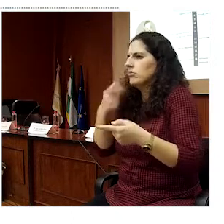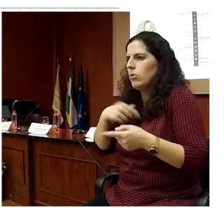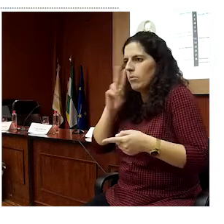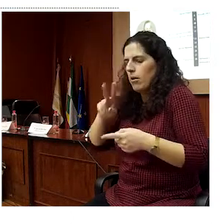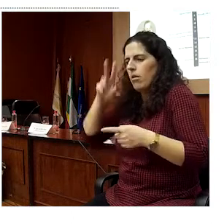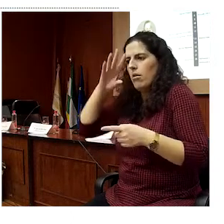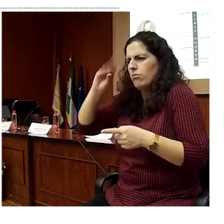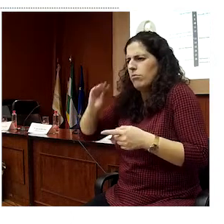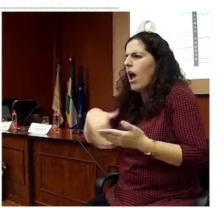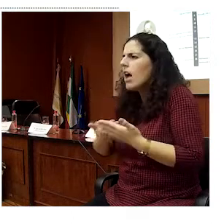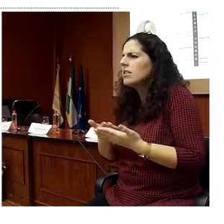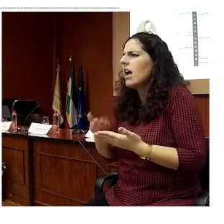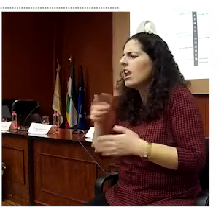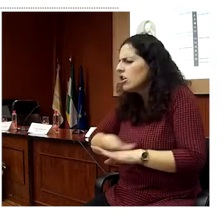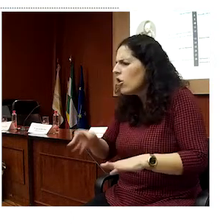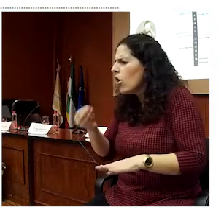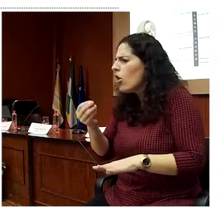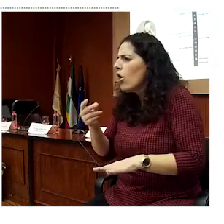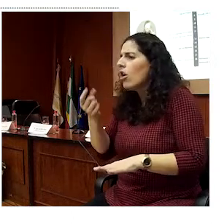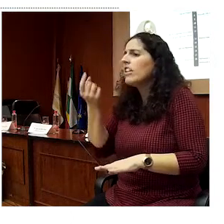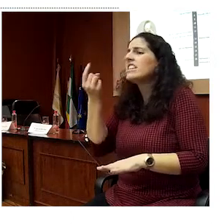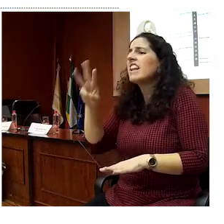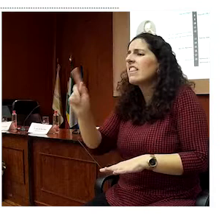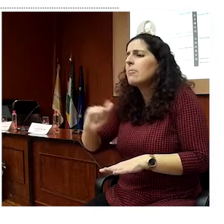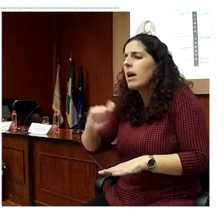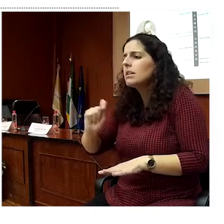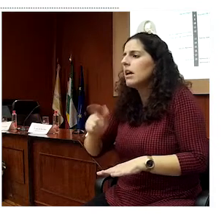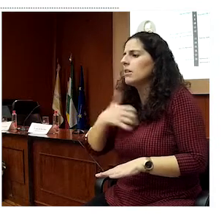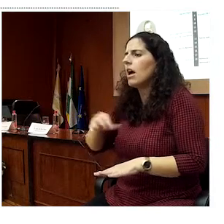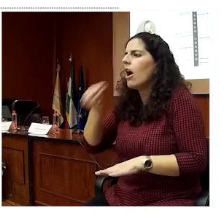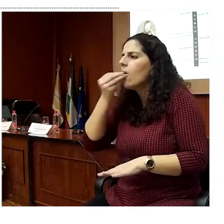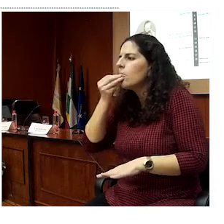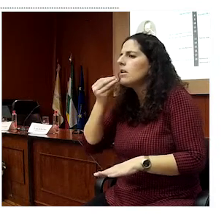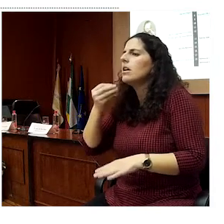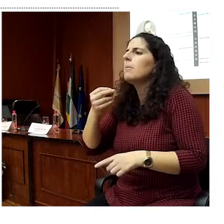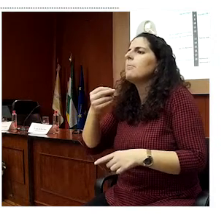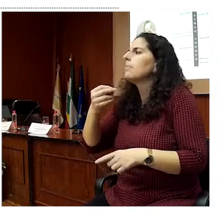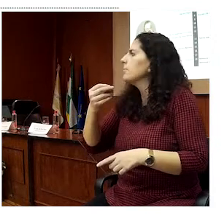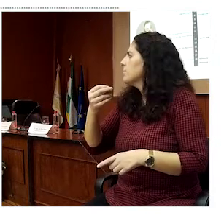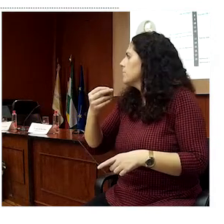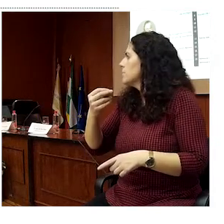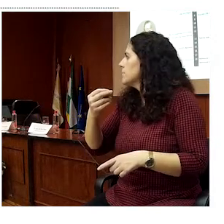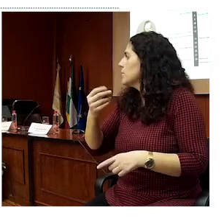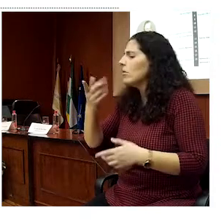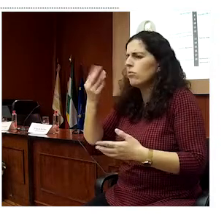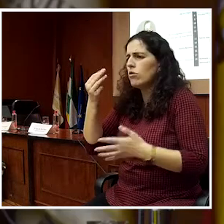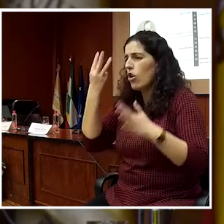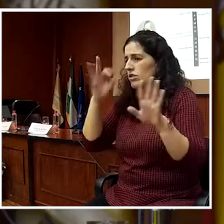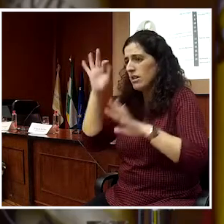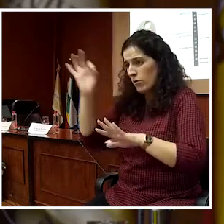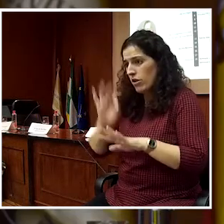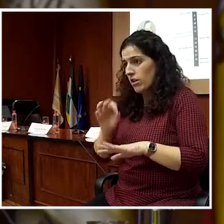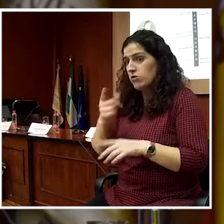barbaridades como que un niño con 12, 13 meses ya ha probado, ya come en el 80% de estos